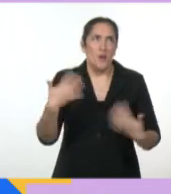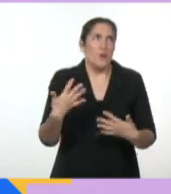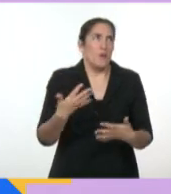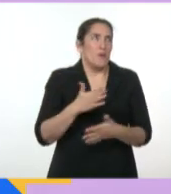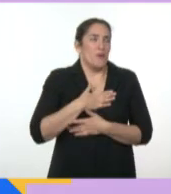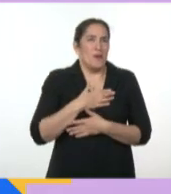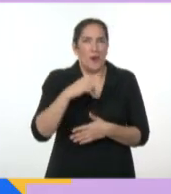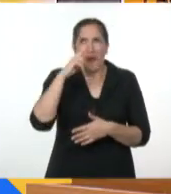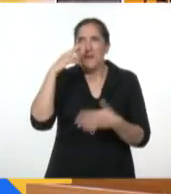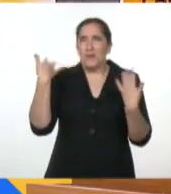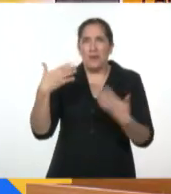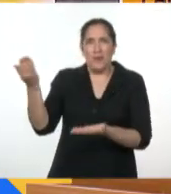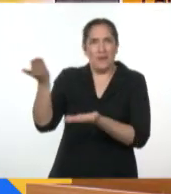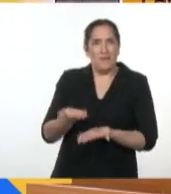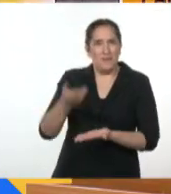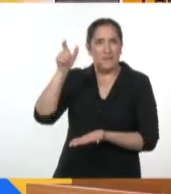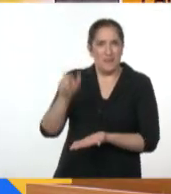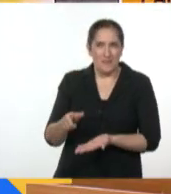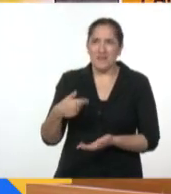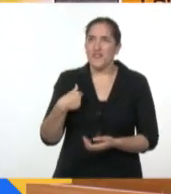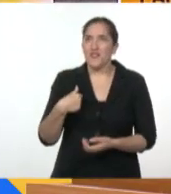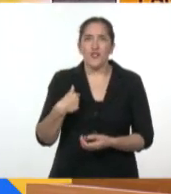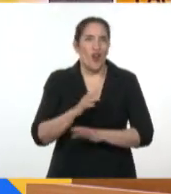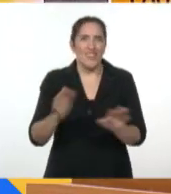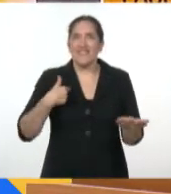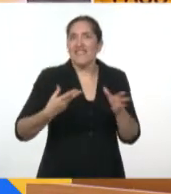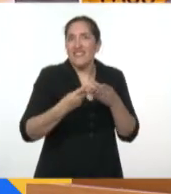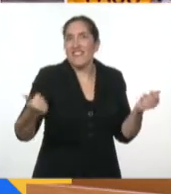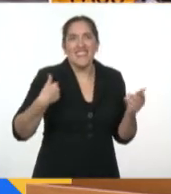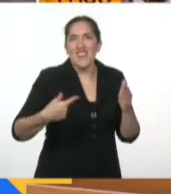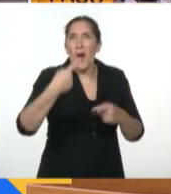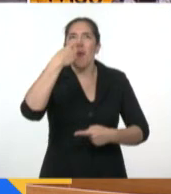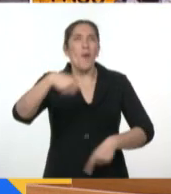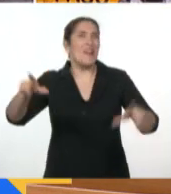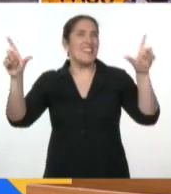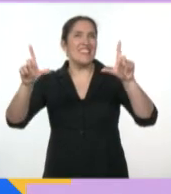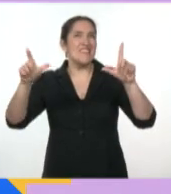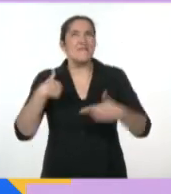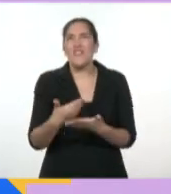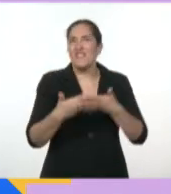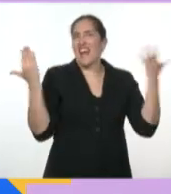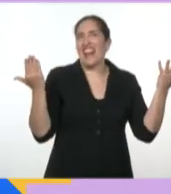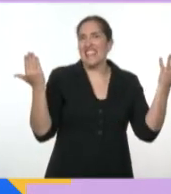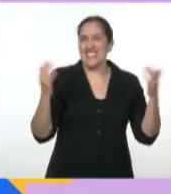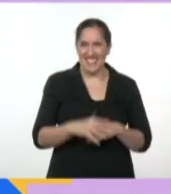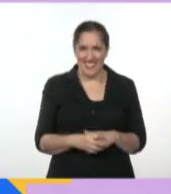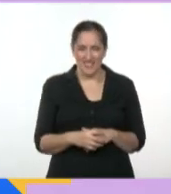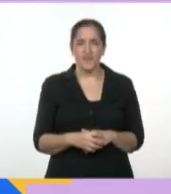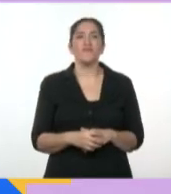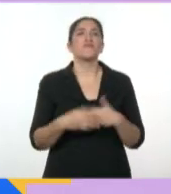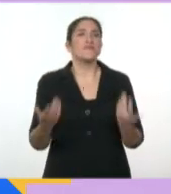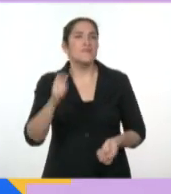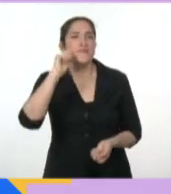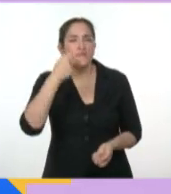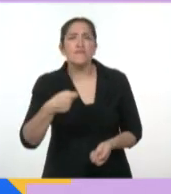tenido. Seguimos educando. Hermoso. La verdad, yo me voy feliz. En el último programa me voy feliz. Bueno, queremos decir algo